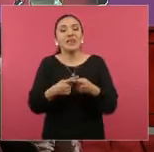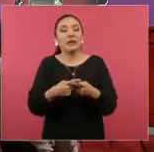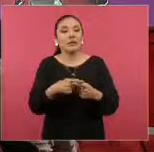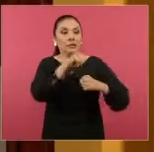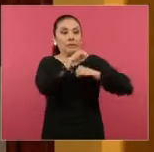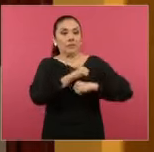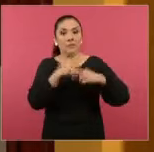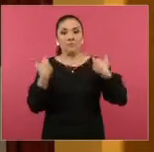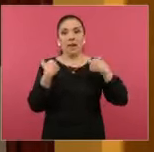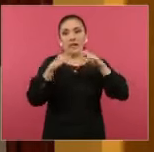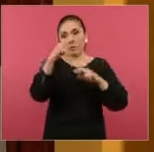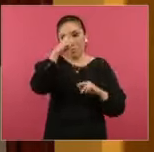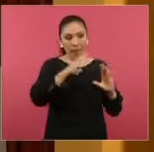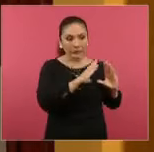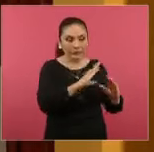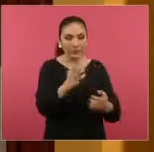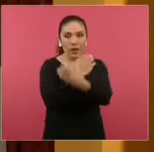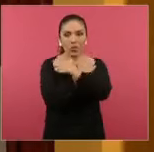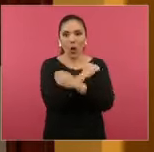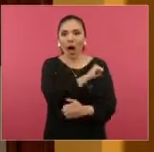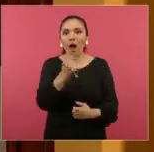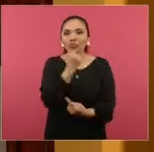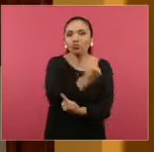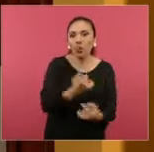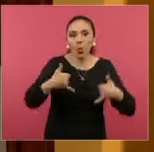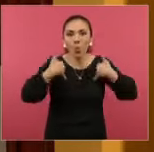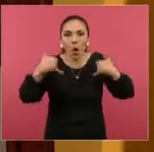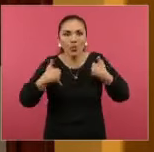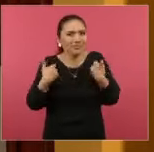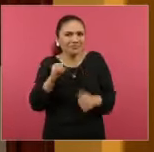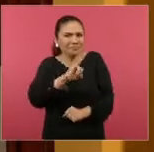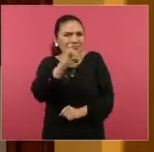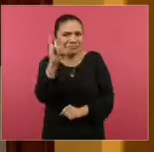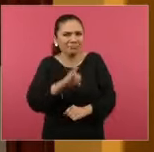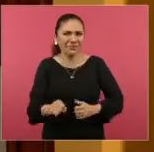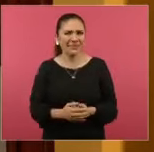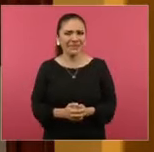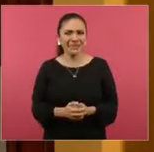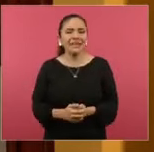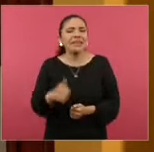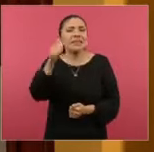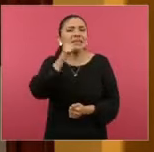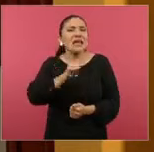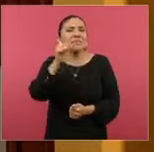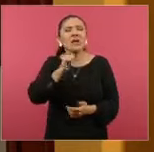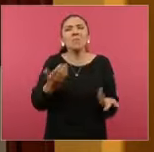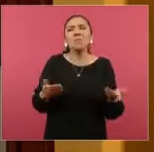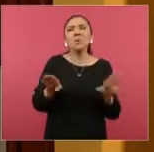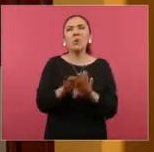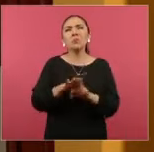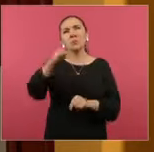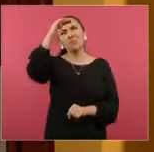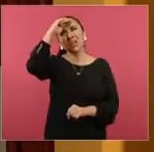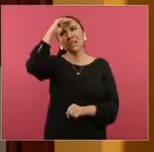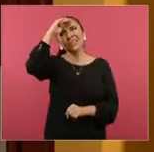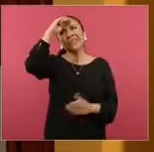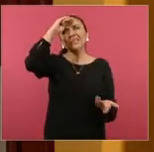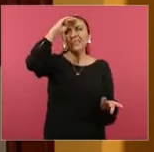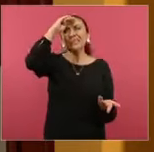educar a los niños, niñas y adolescentes. Siempre pensábamos que era